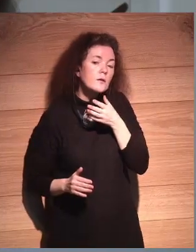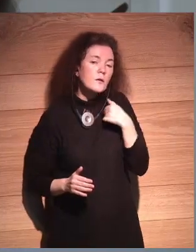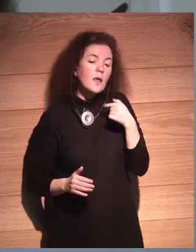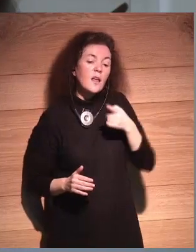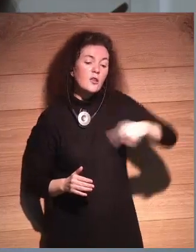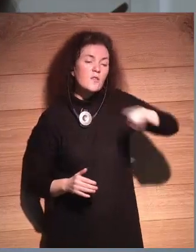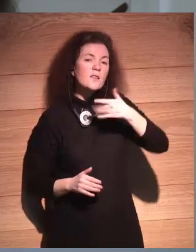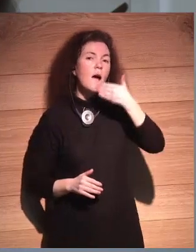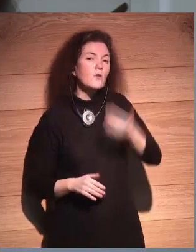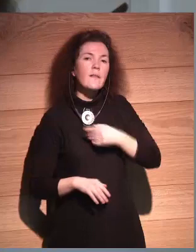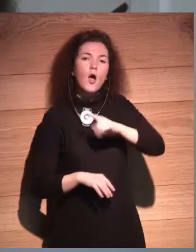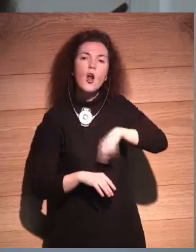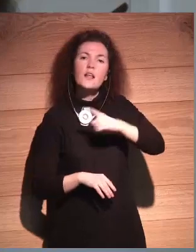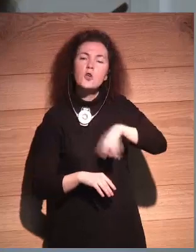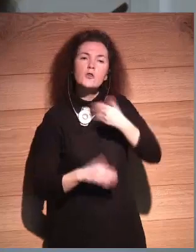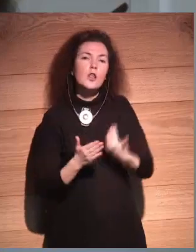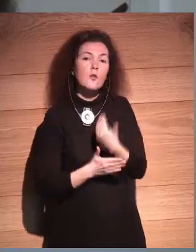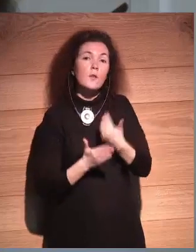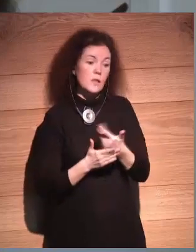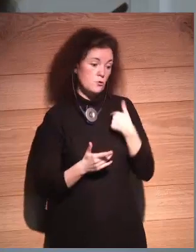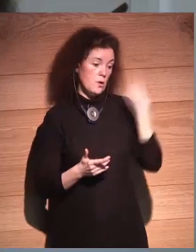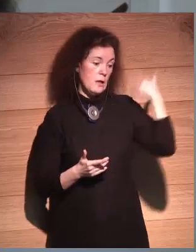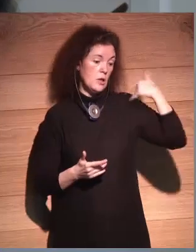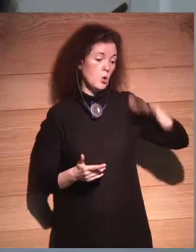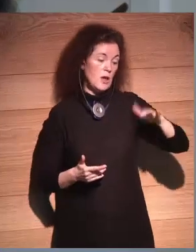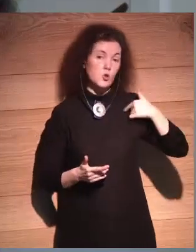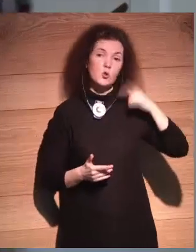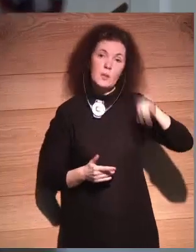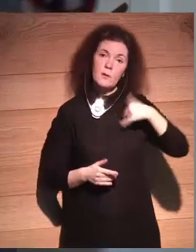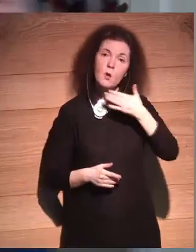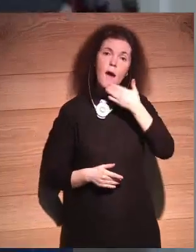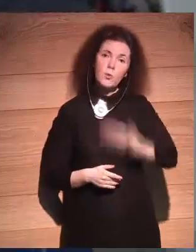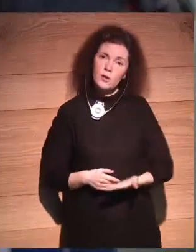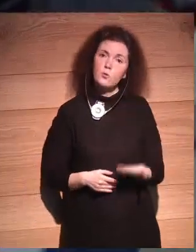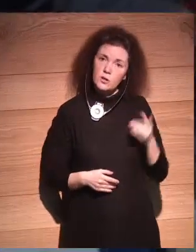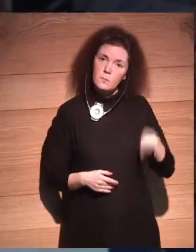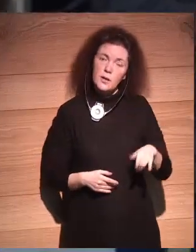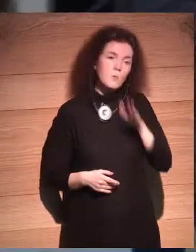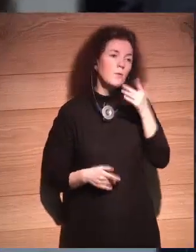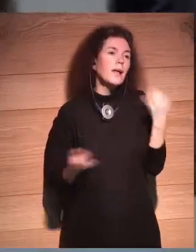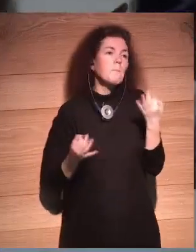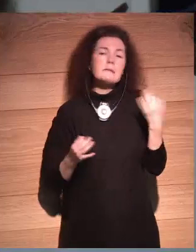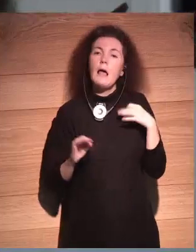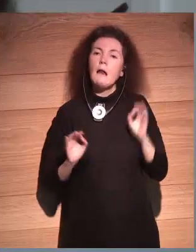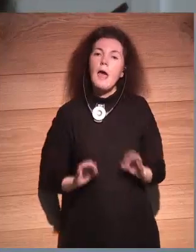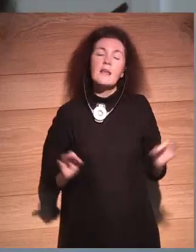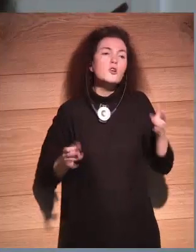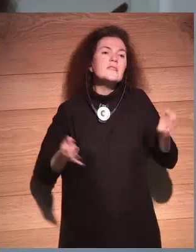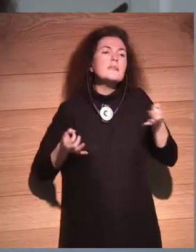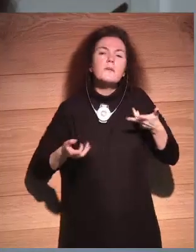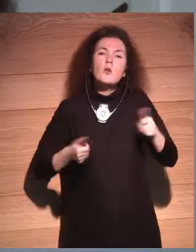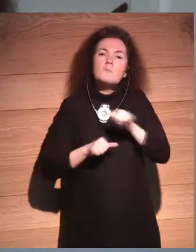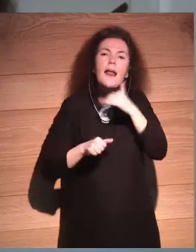se aburren horas y horas cada día. Cuando yo era niño también me aburría. Me aburría porque no pasaba nada. Yo siempre estaba ahí esperando a que